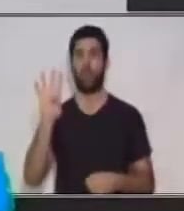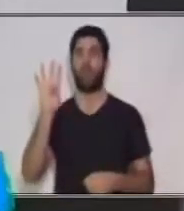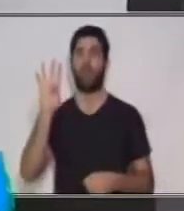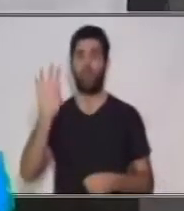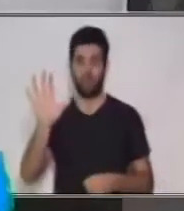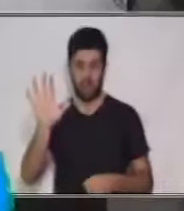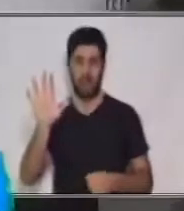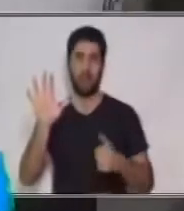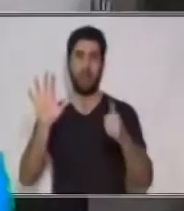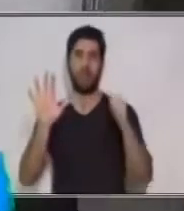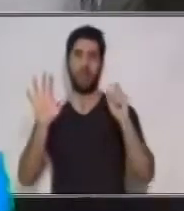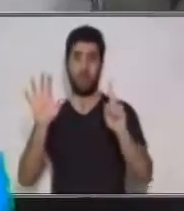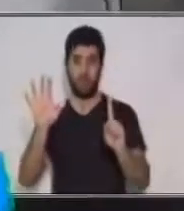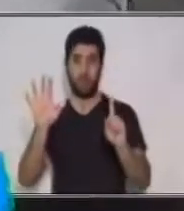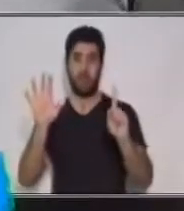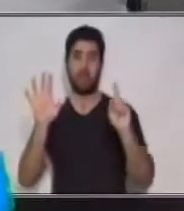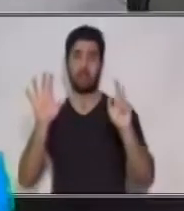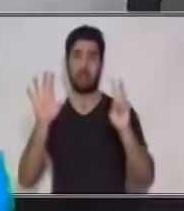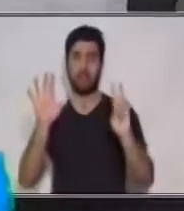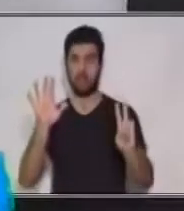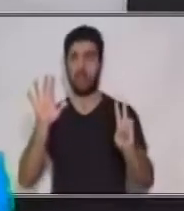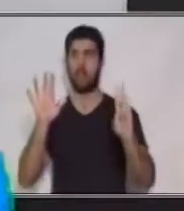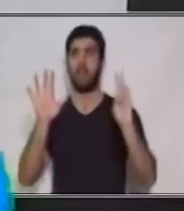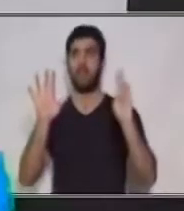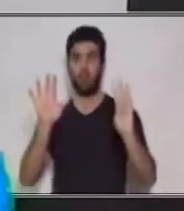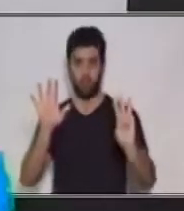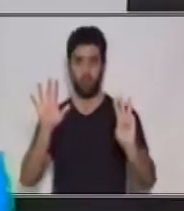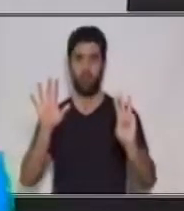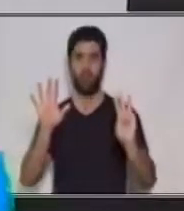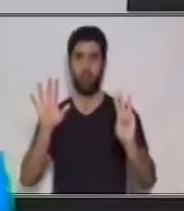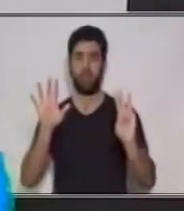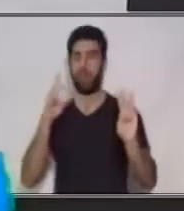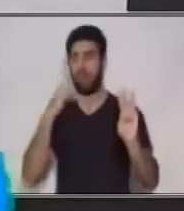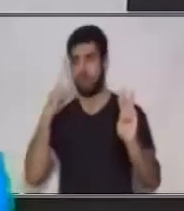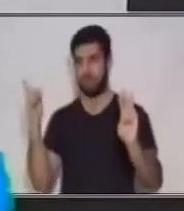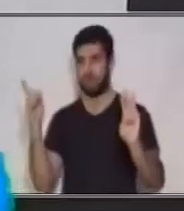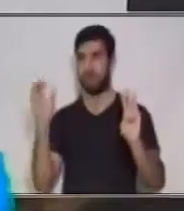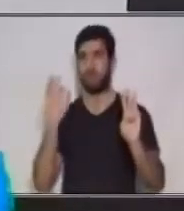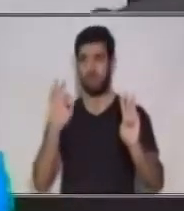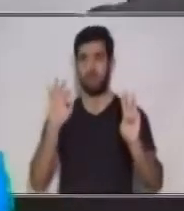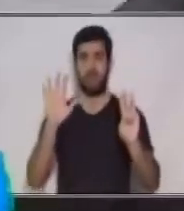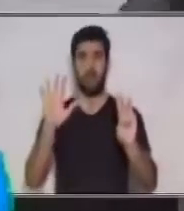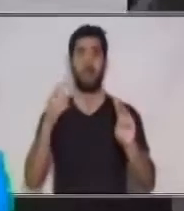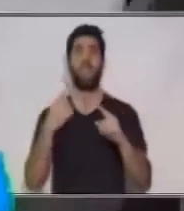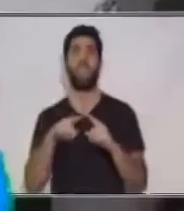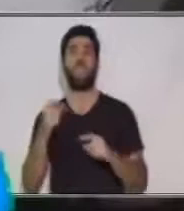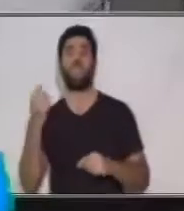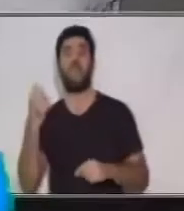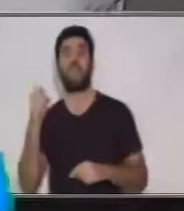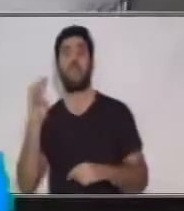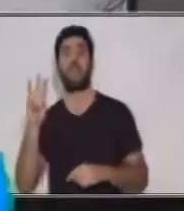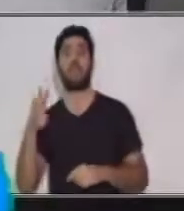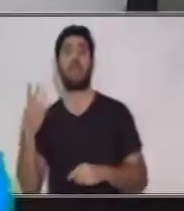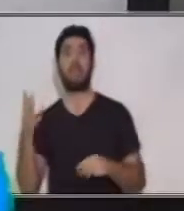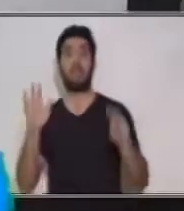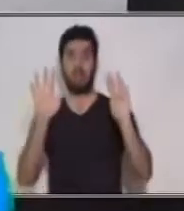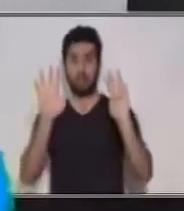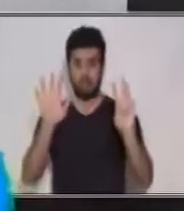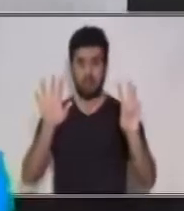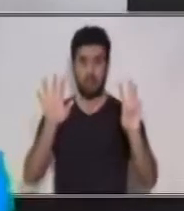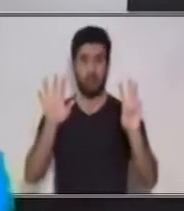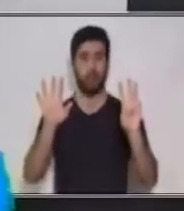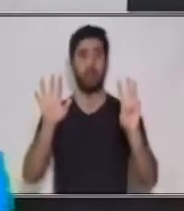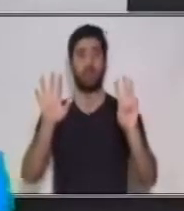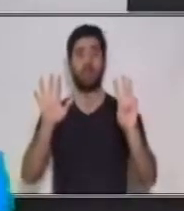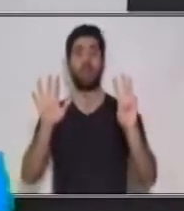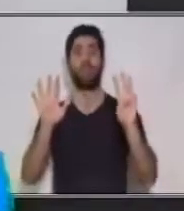decimos 4, 5, 6, 7, 8, ¿de acuerdo? Pero nos falta un lado, le sumamos entonces 3,